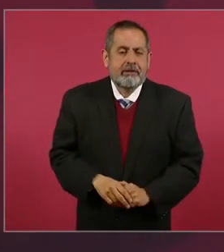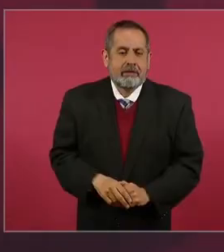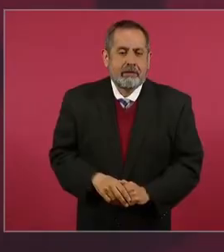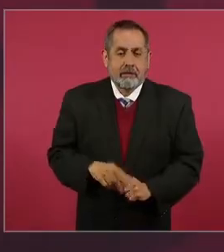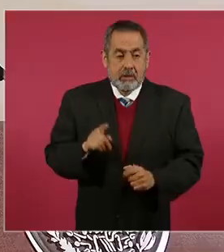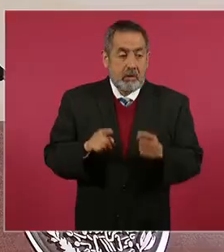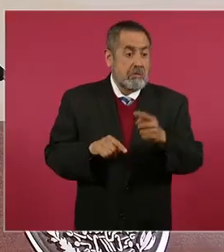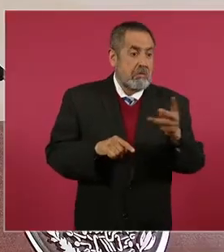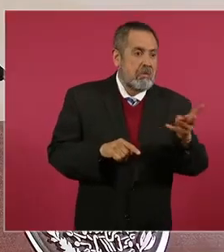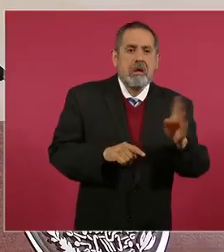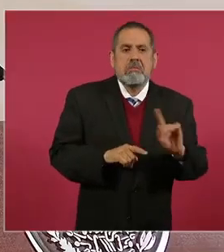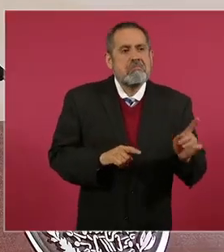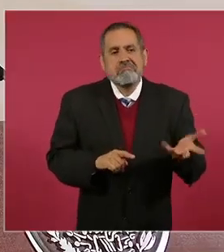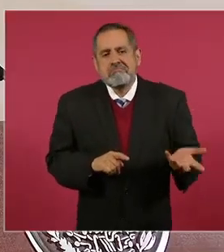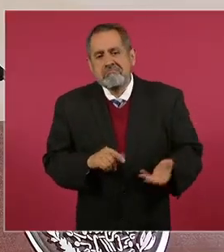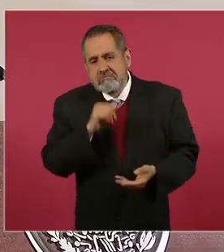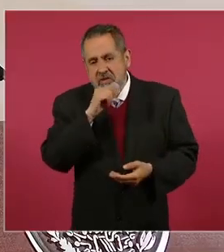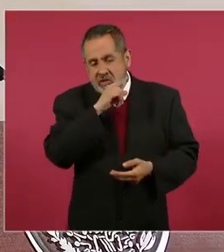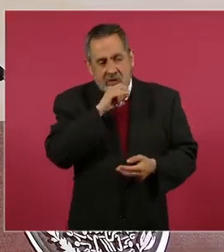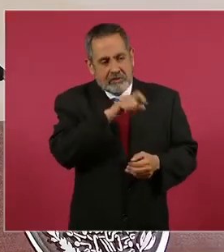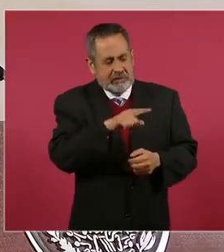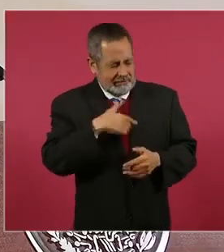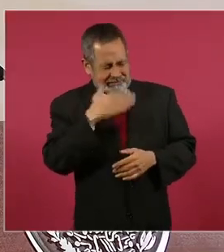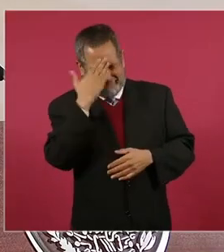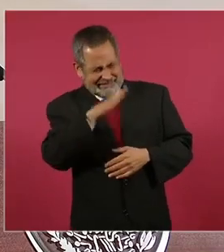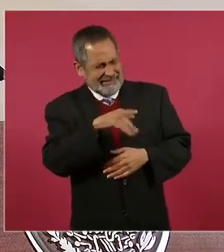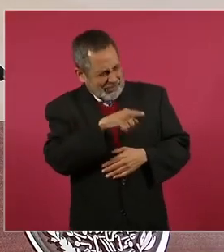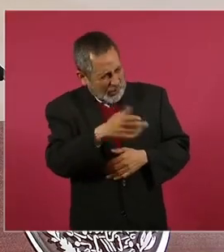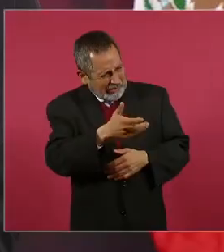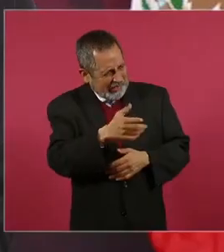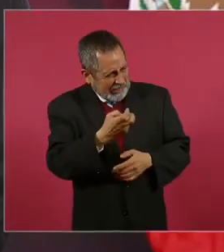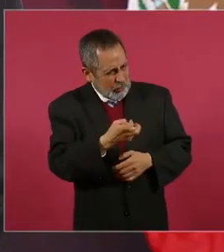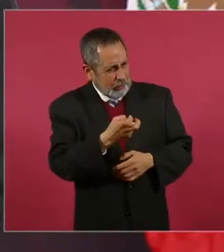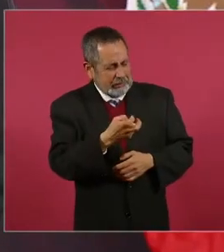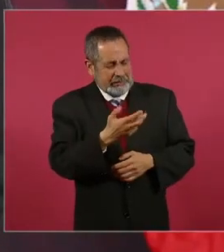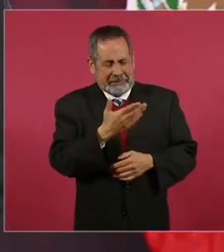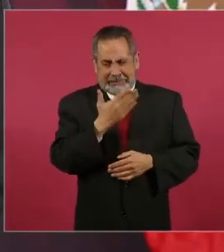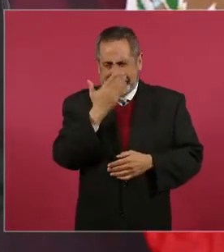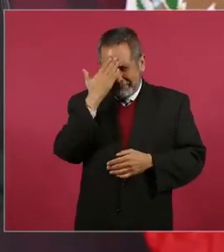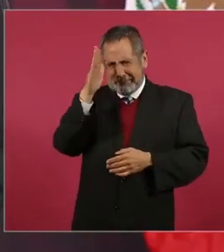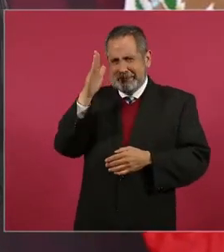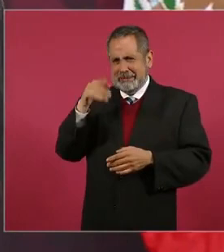Pero ya los desconozco ahora,